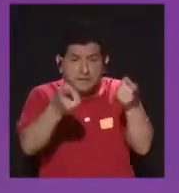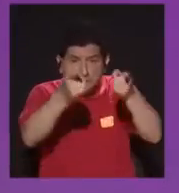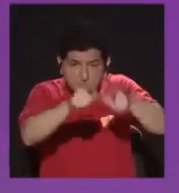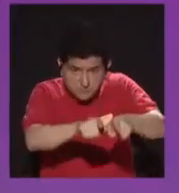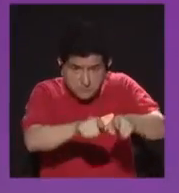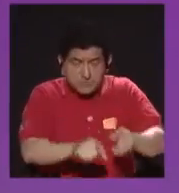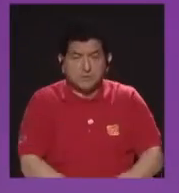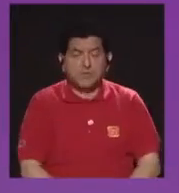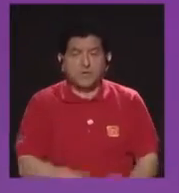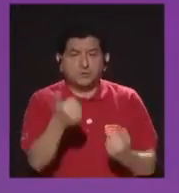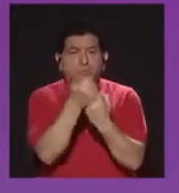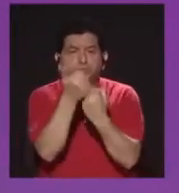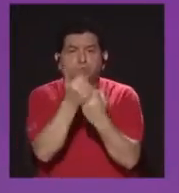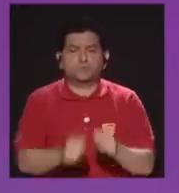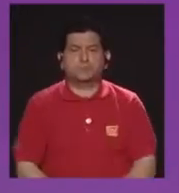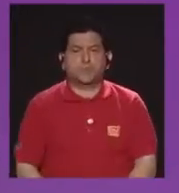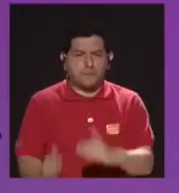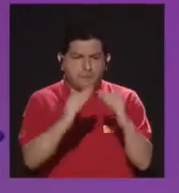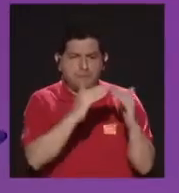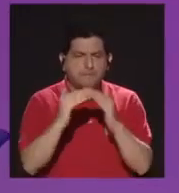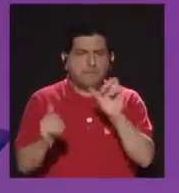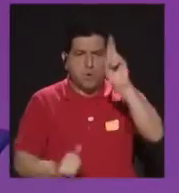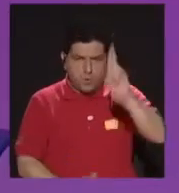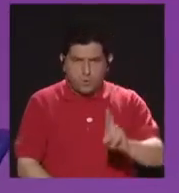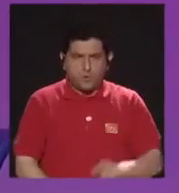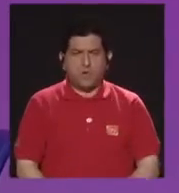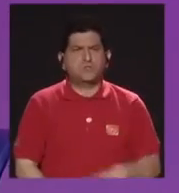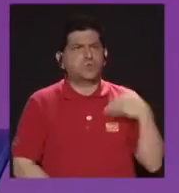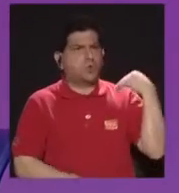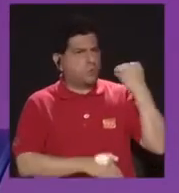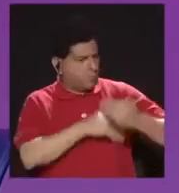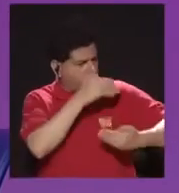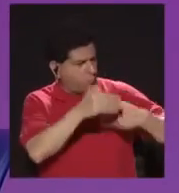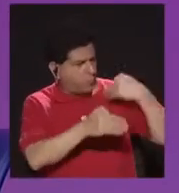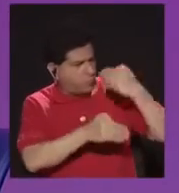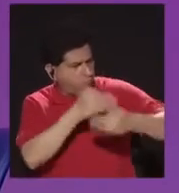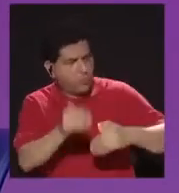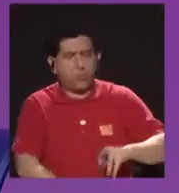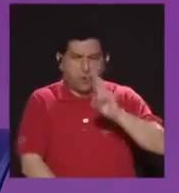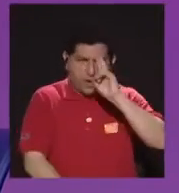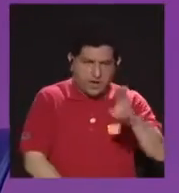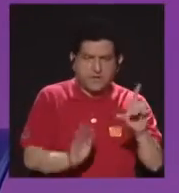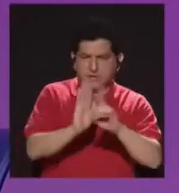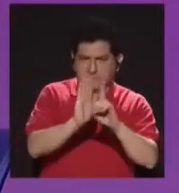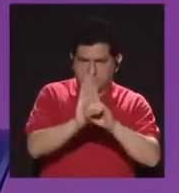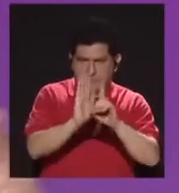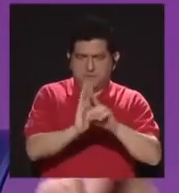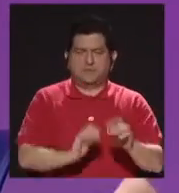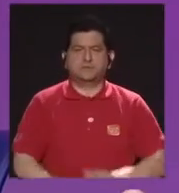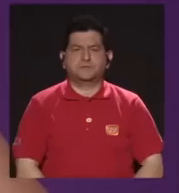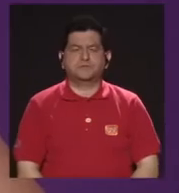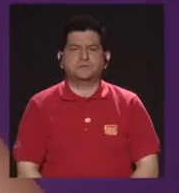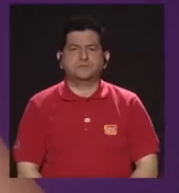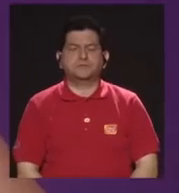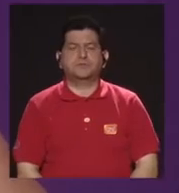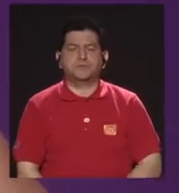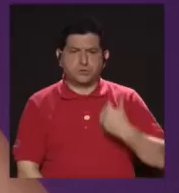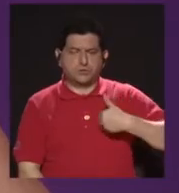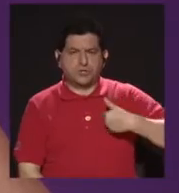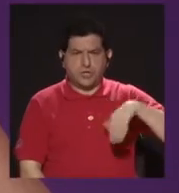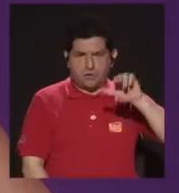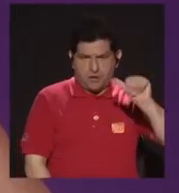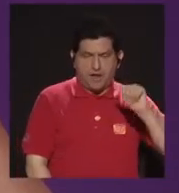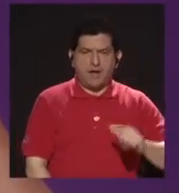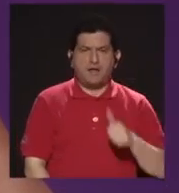estos apoyos o sea la población costarricense ha evolucionado hacia el respeto de los derechos don agustín de alajuela